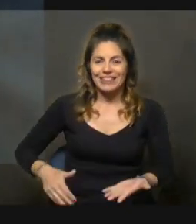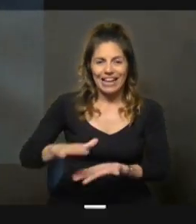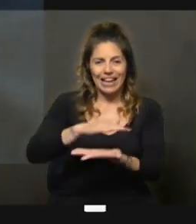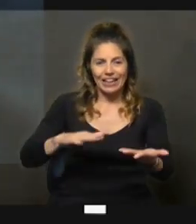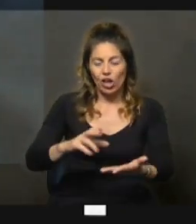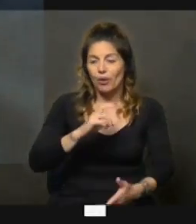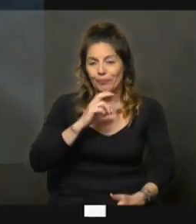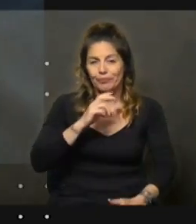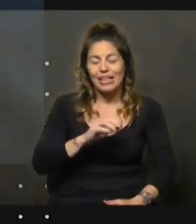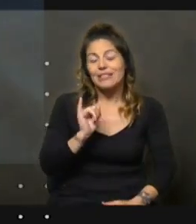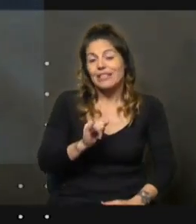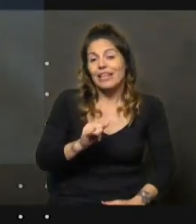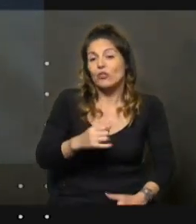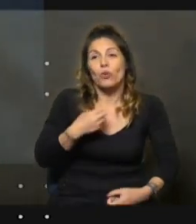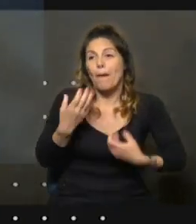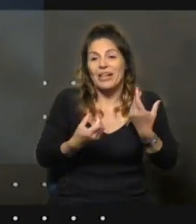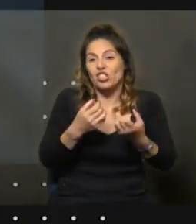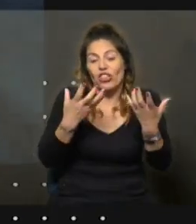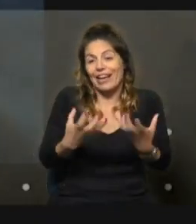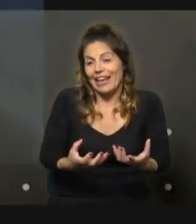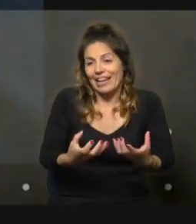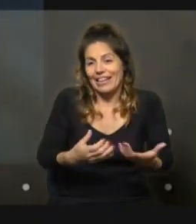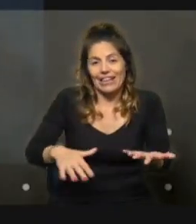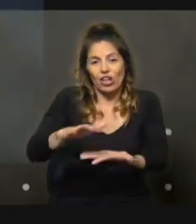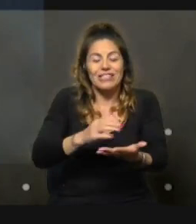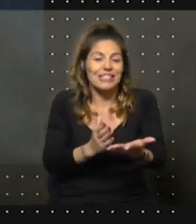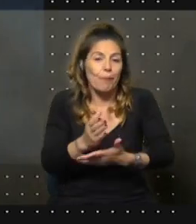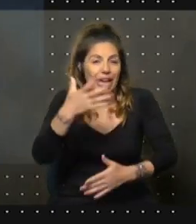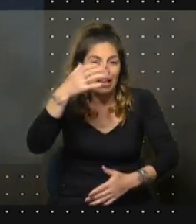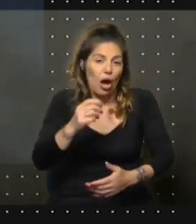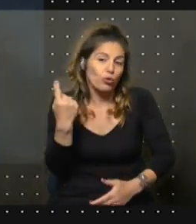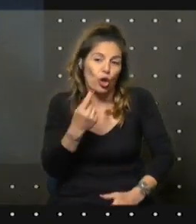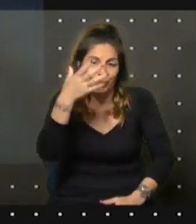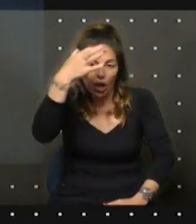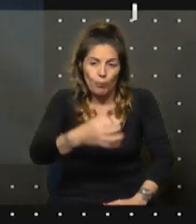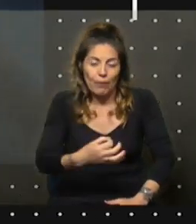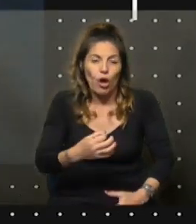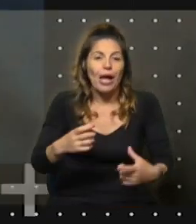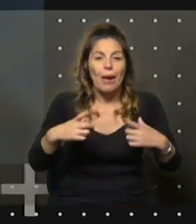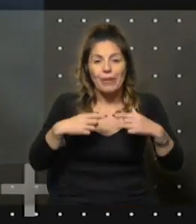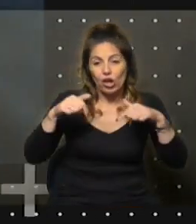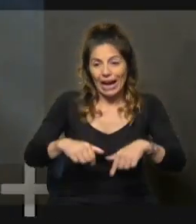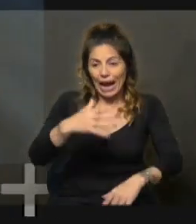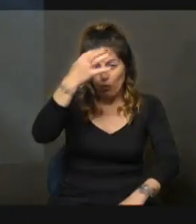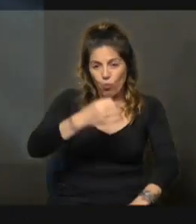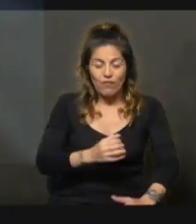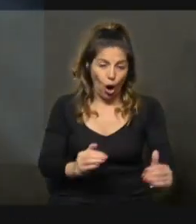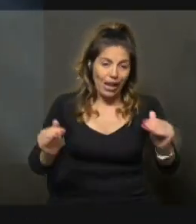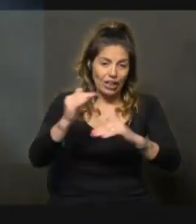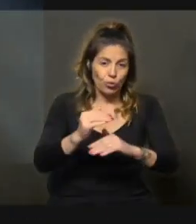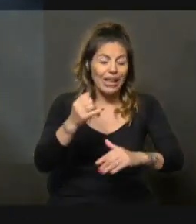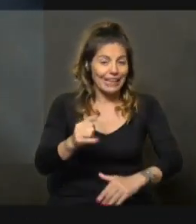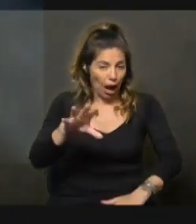deseo regional siempre está la autonomía de los pueblos Espero que que nuestro pueblo esté a la altura y tenga